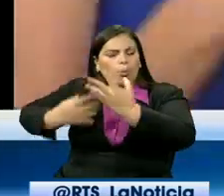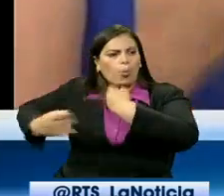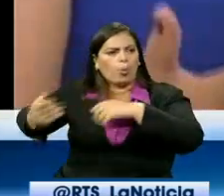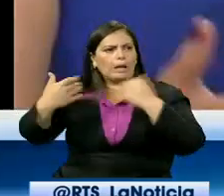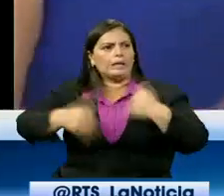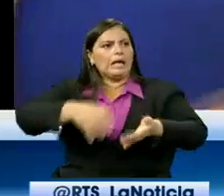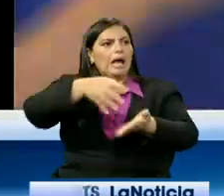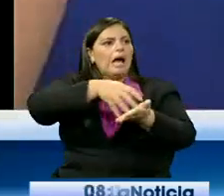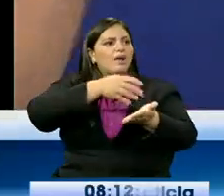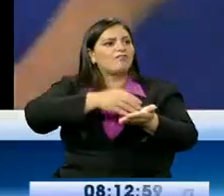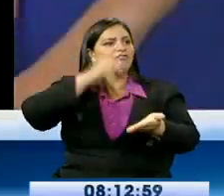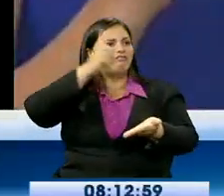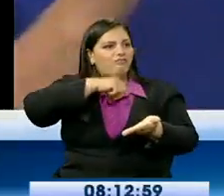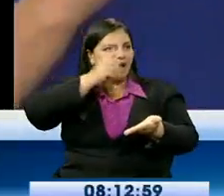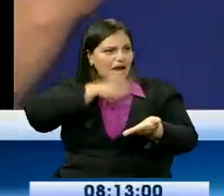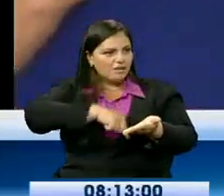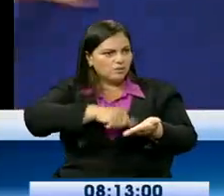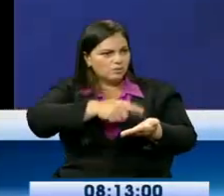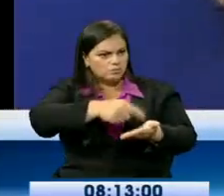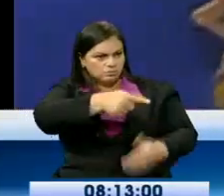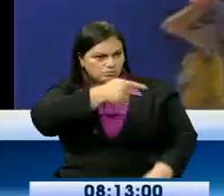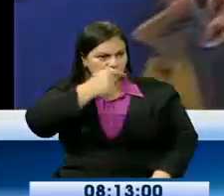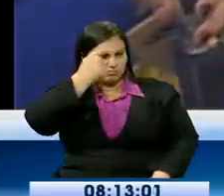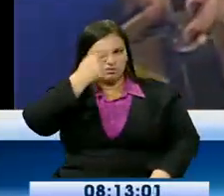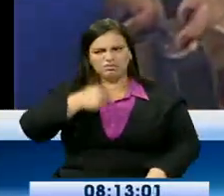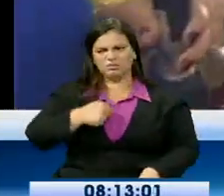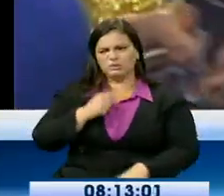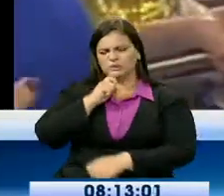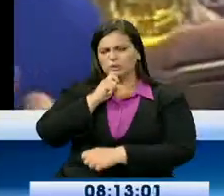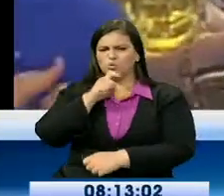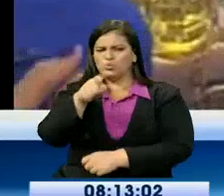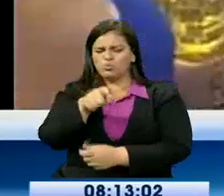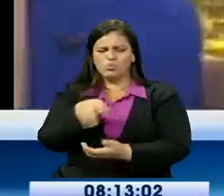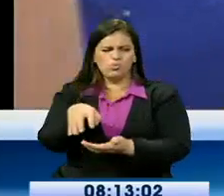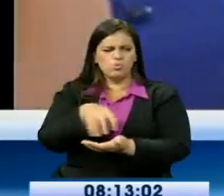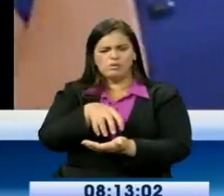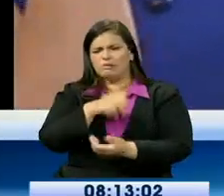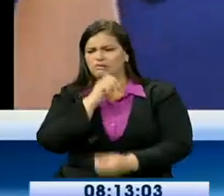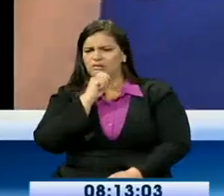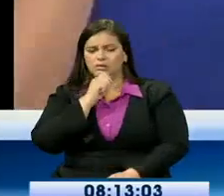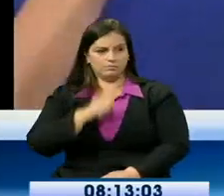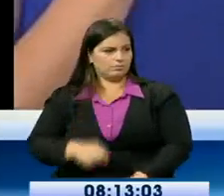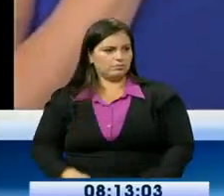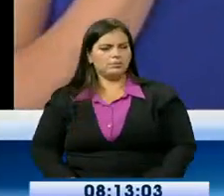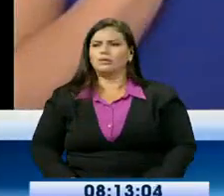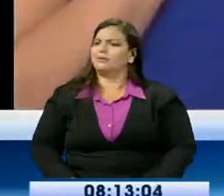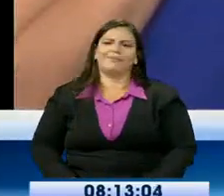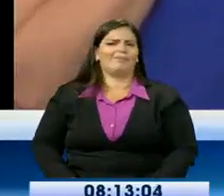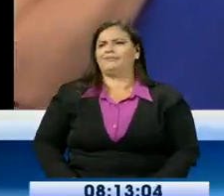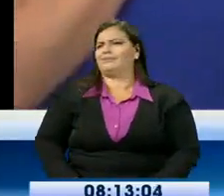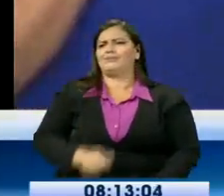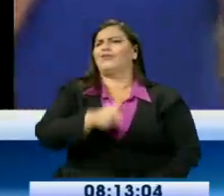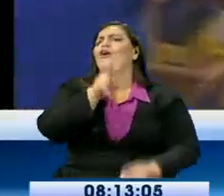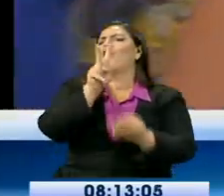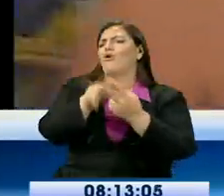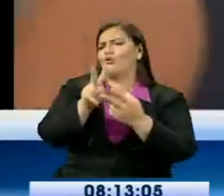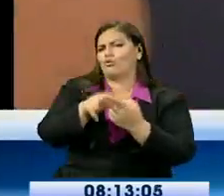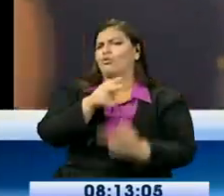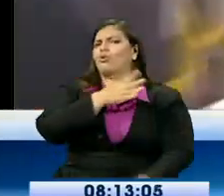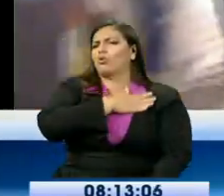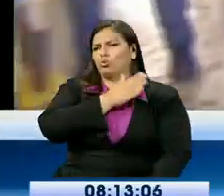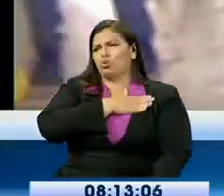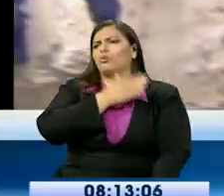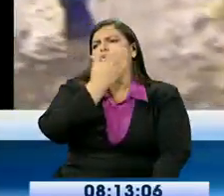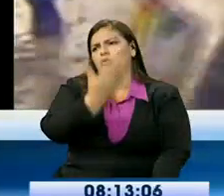arroz plástico, sí. ¿Usted tiene mucha duda tal vez a venir a comprar? No, aquí uno viene a la seguridad, ¿me entiende? Él es